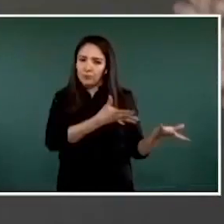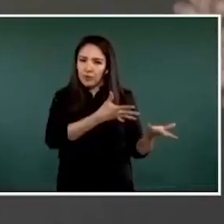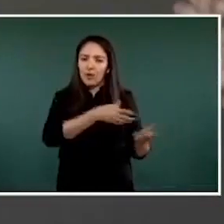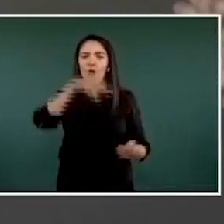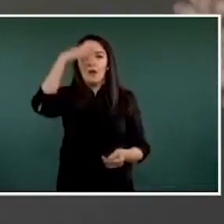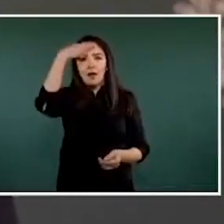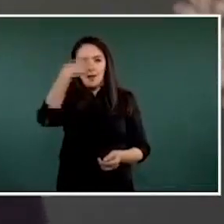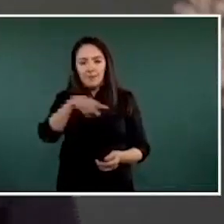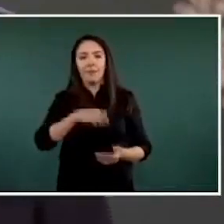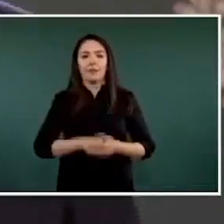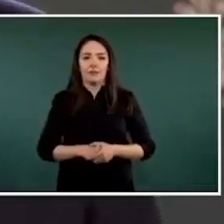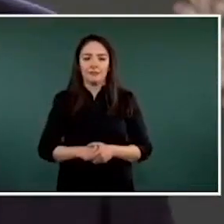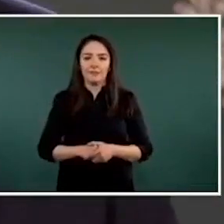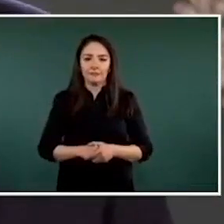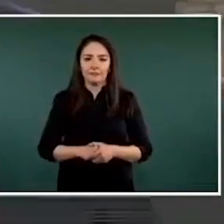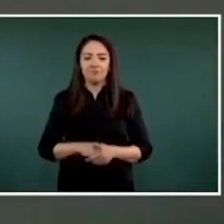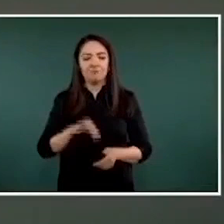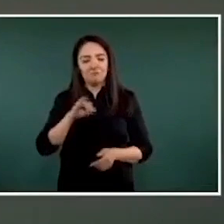procedía